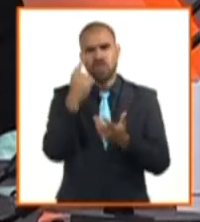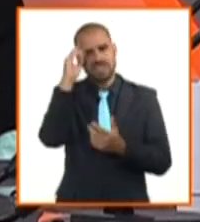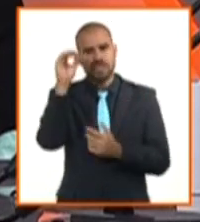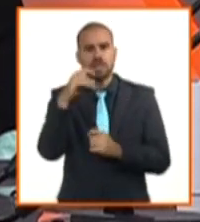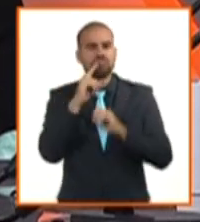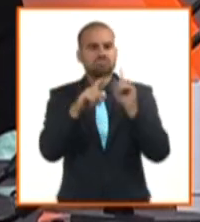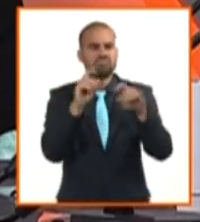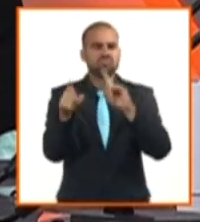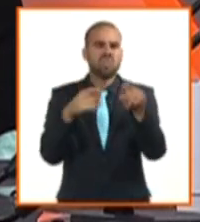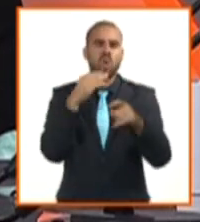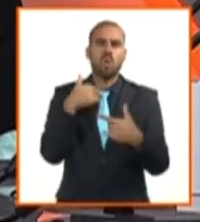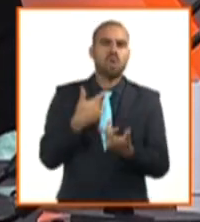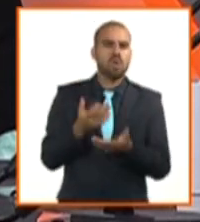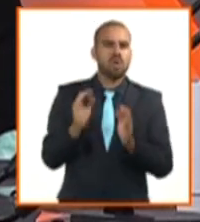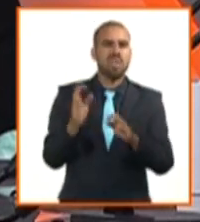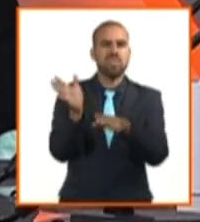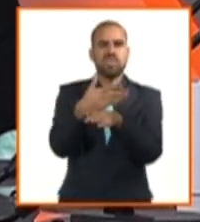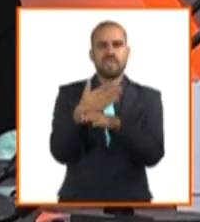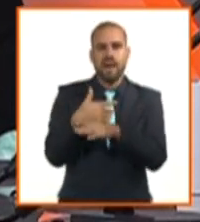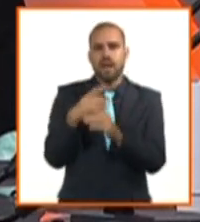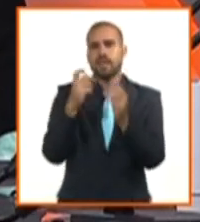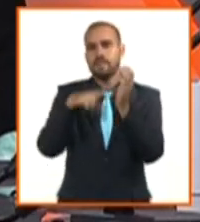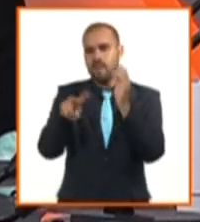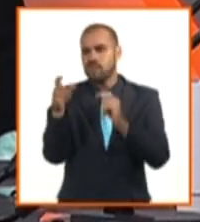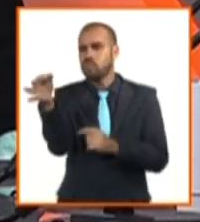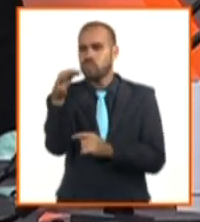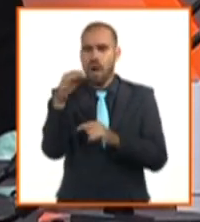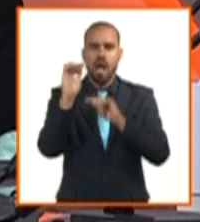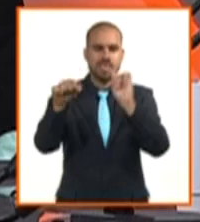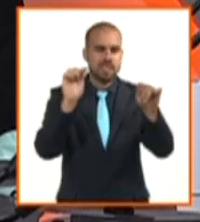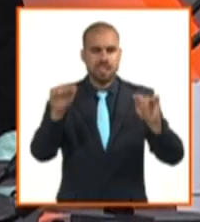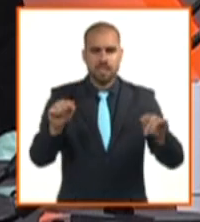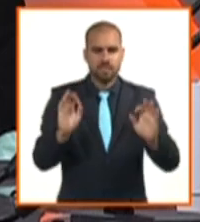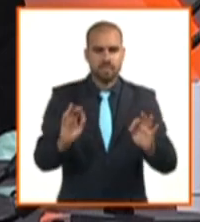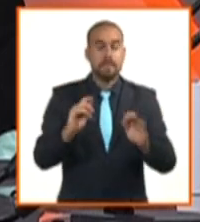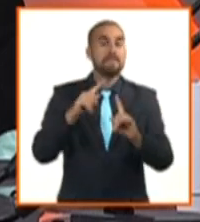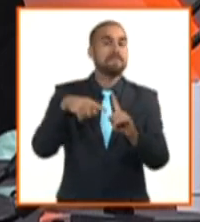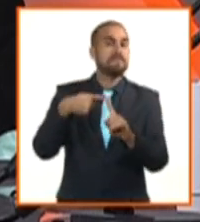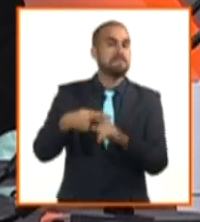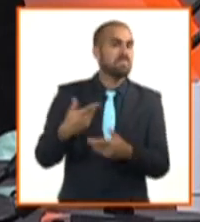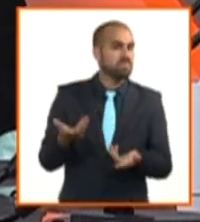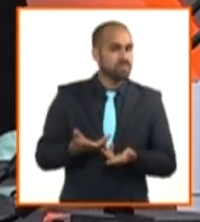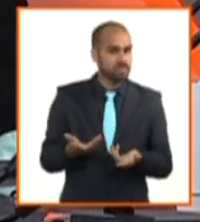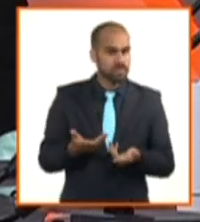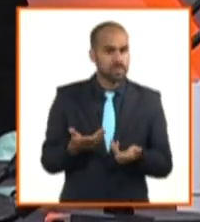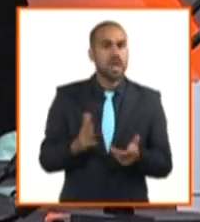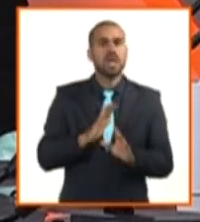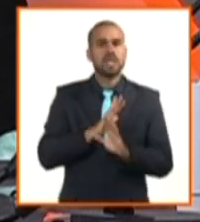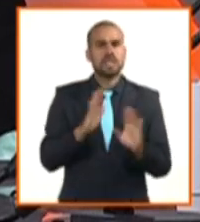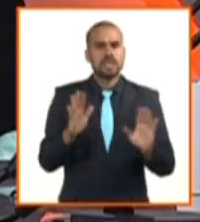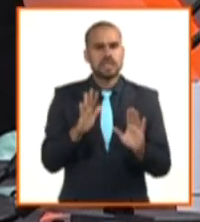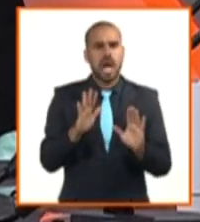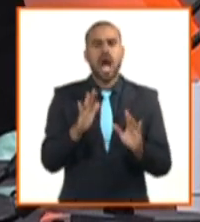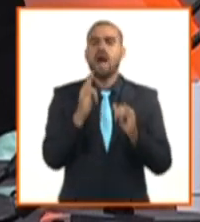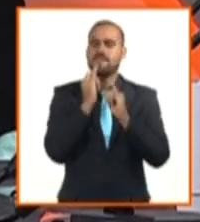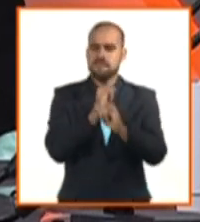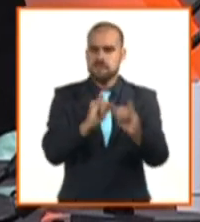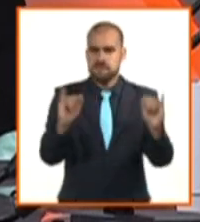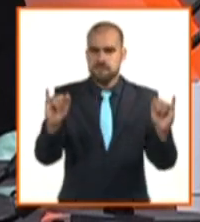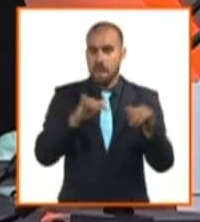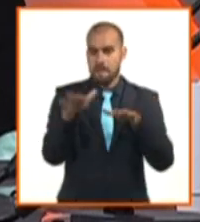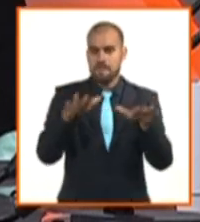reportes a los diferentes territorios y tenemos una información que nos ha preparado para